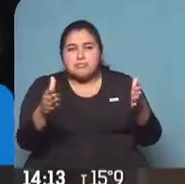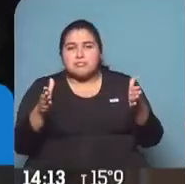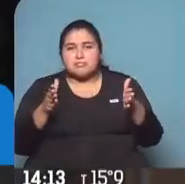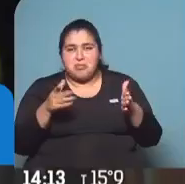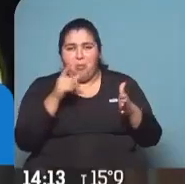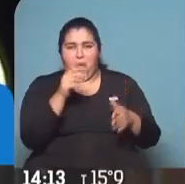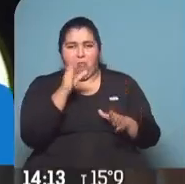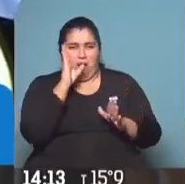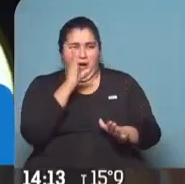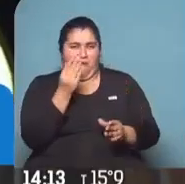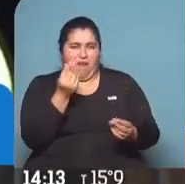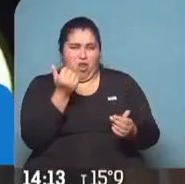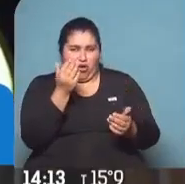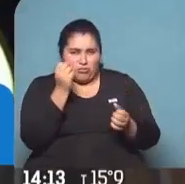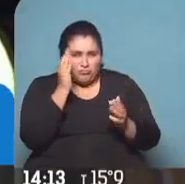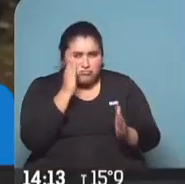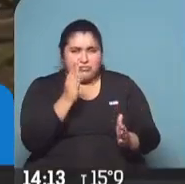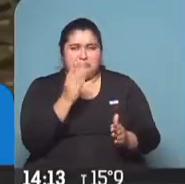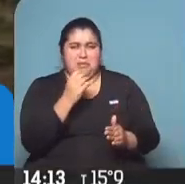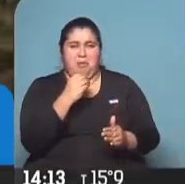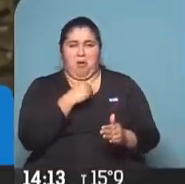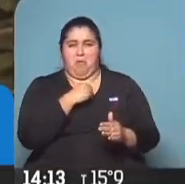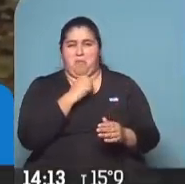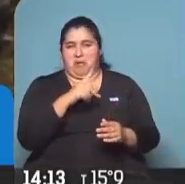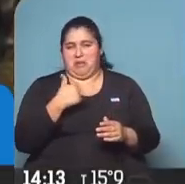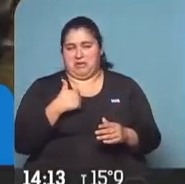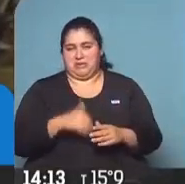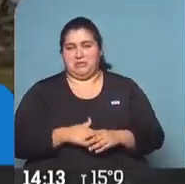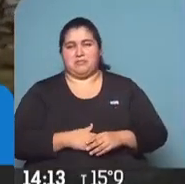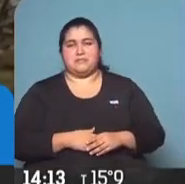patrio de todos los argentinos